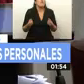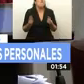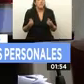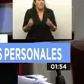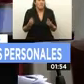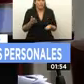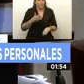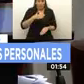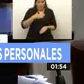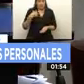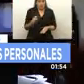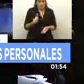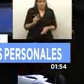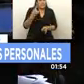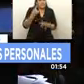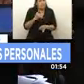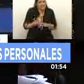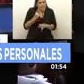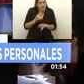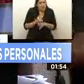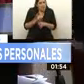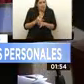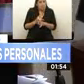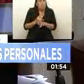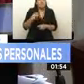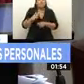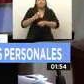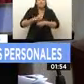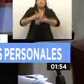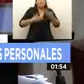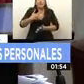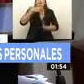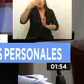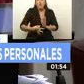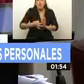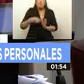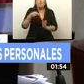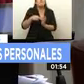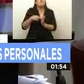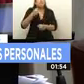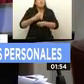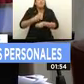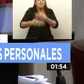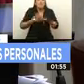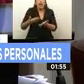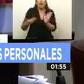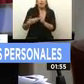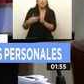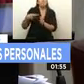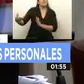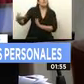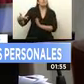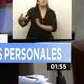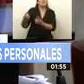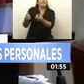Nosotros siempre sostuvimos y ejecutamos a la demanda